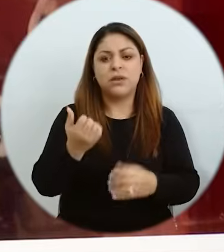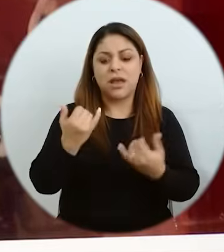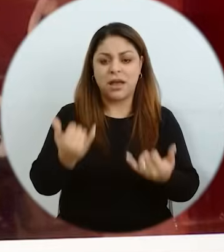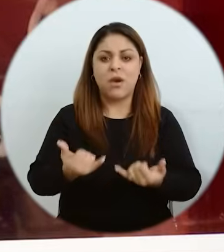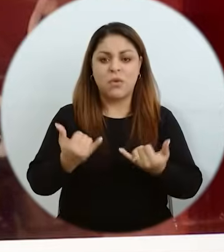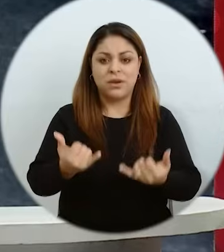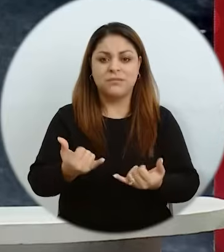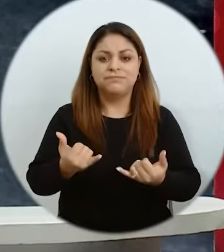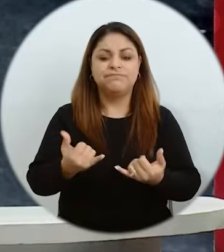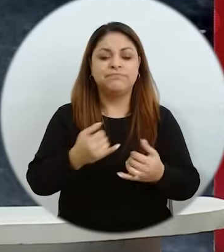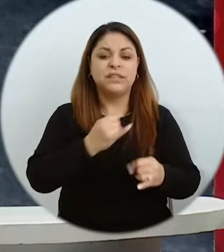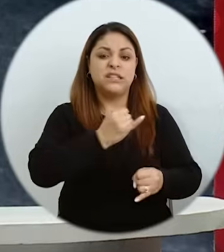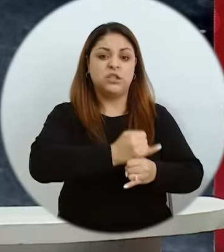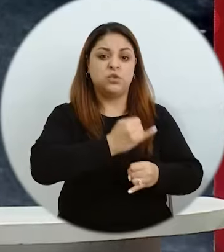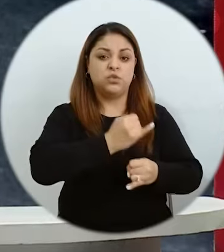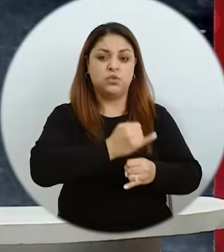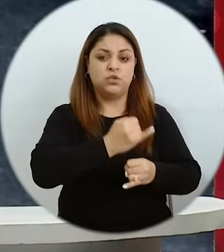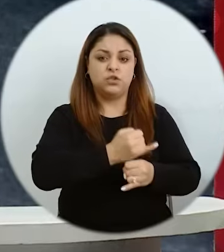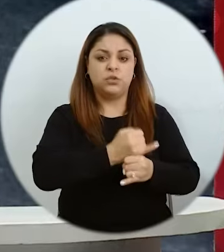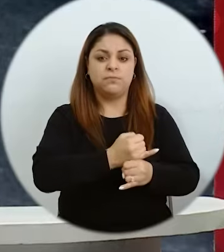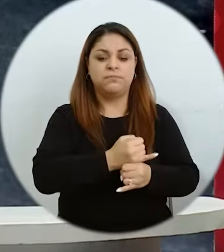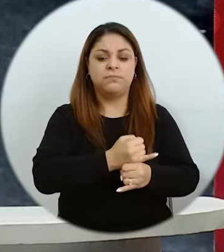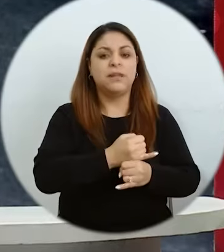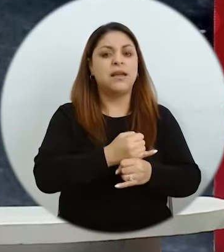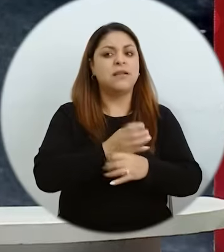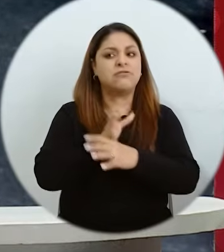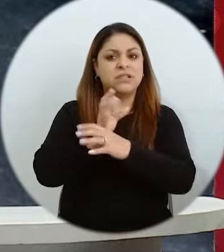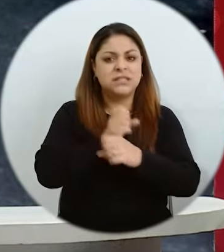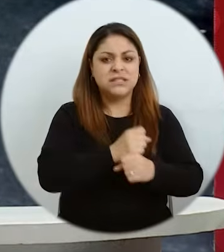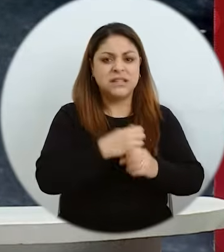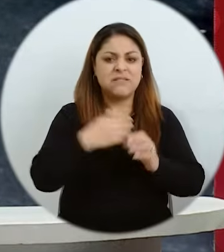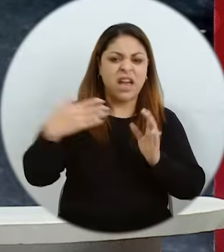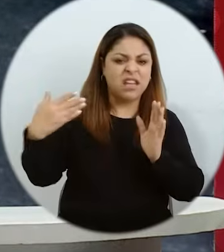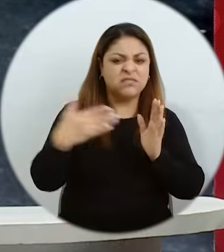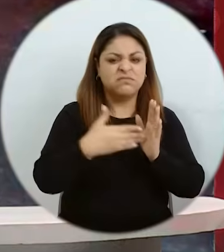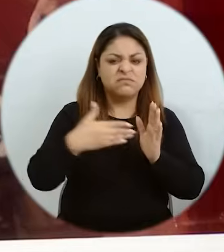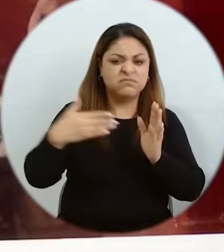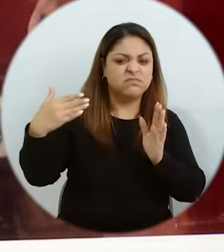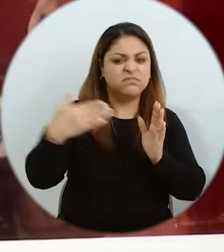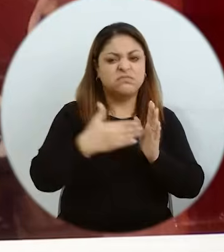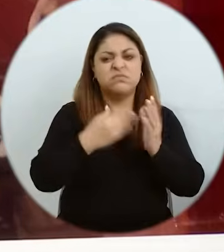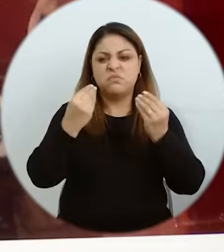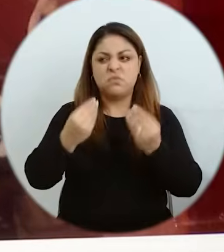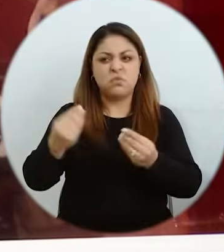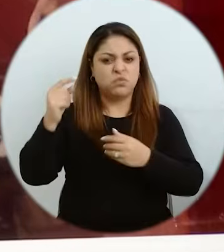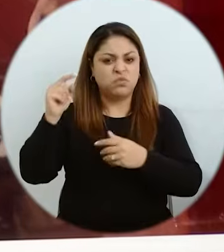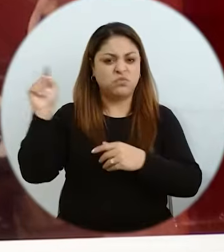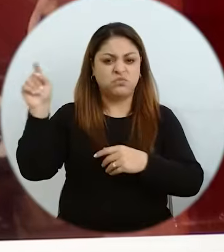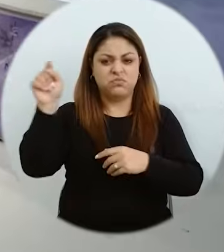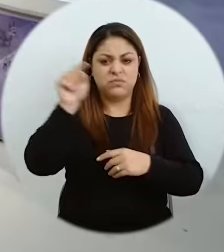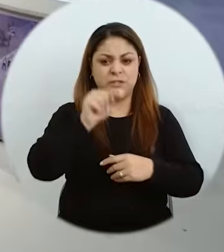este momento en donde la institución está recibiendo ataques de múltiples frentes.